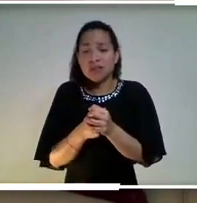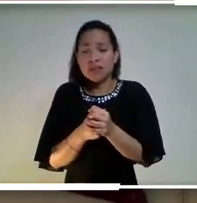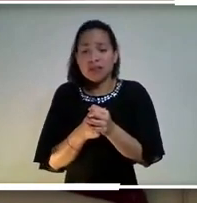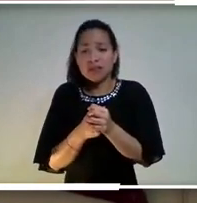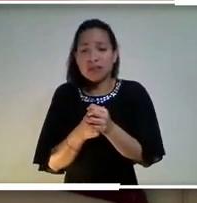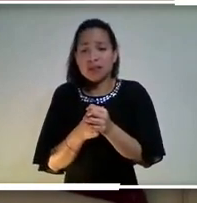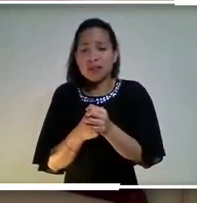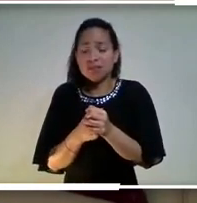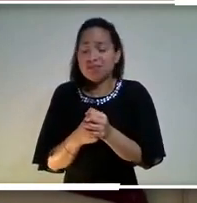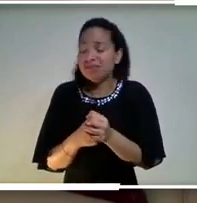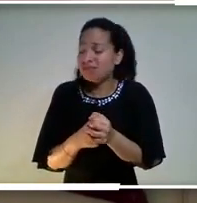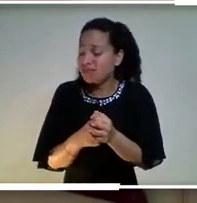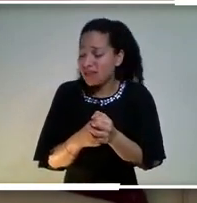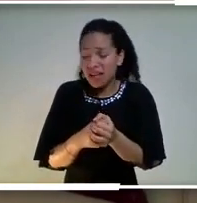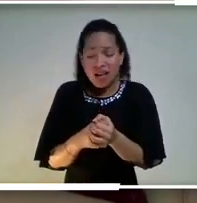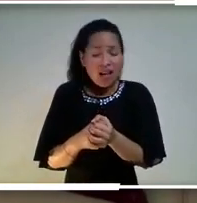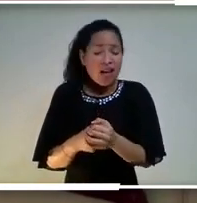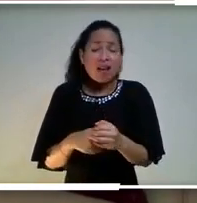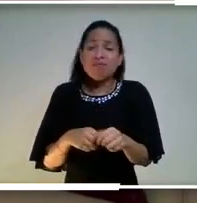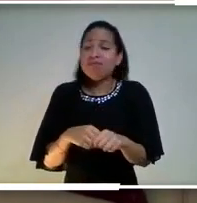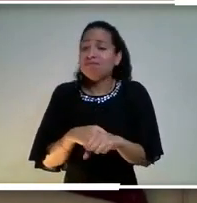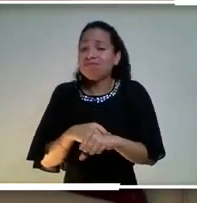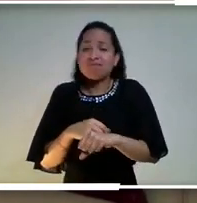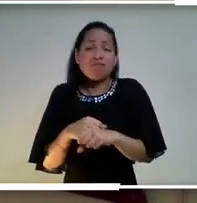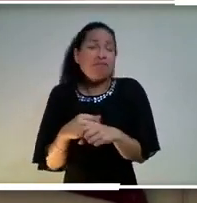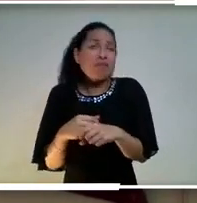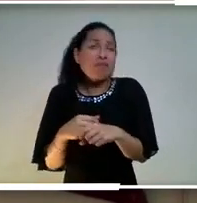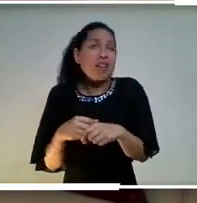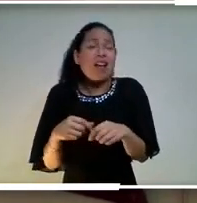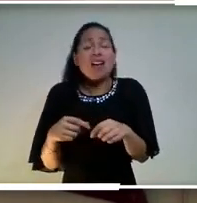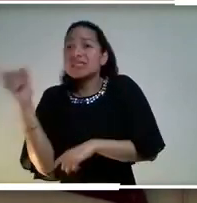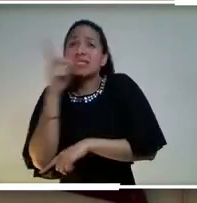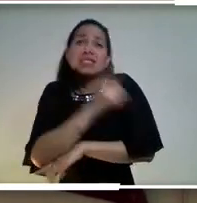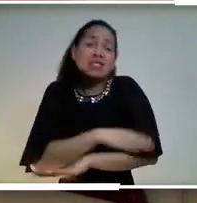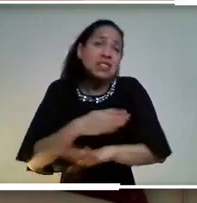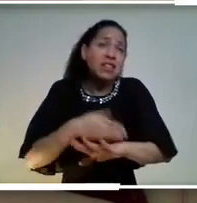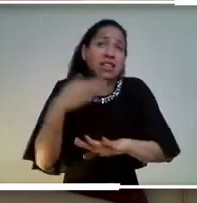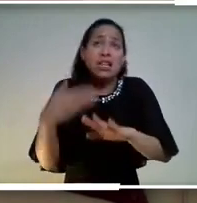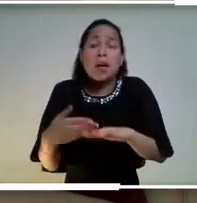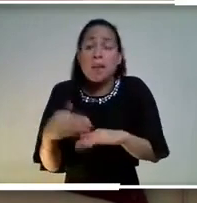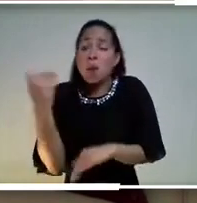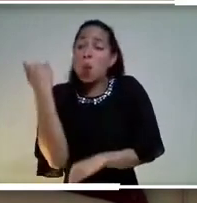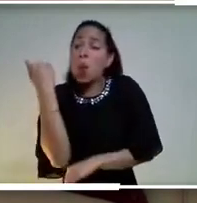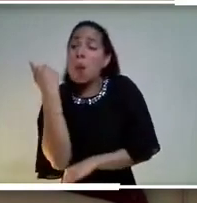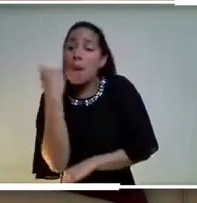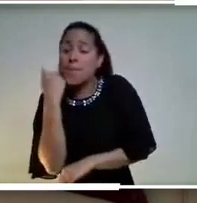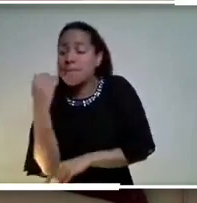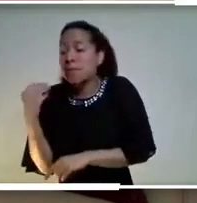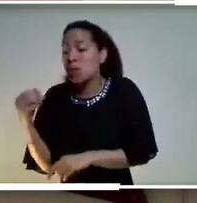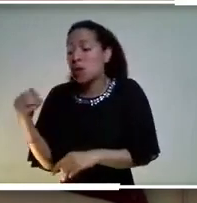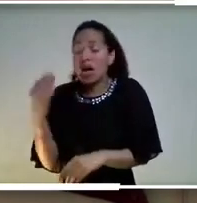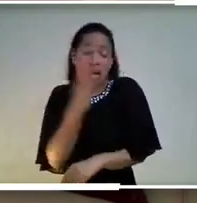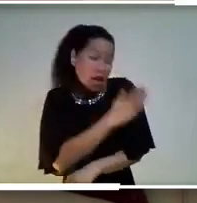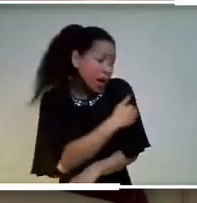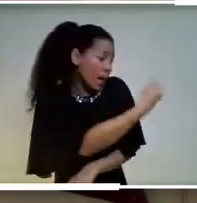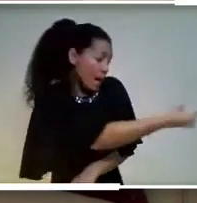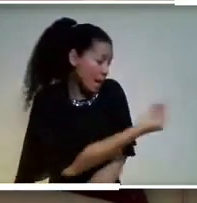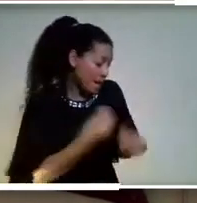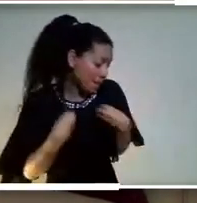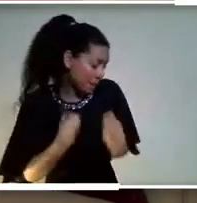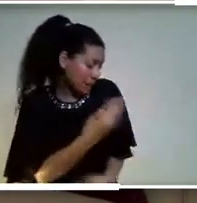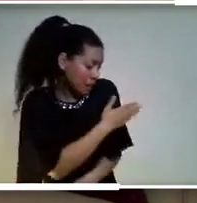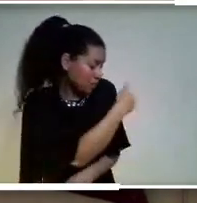de la vida del ser humano porque pocos días después una mujer del vecindario vino a visitarla y le dijo porque no viene a mi casa